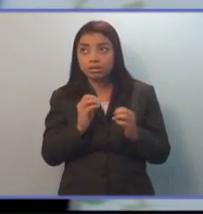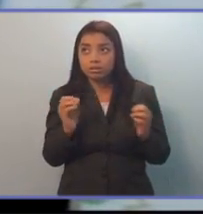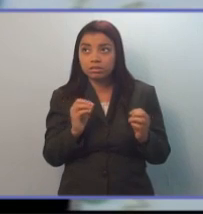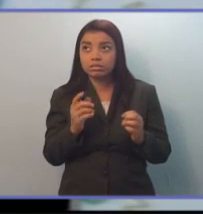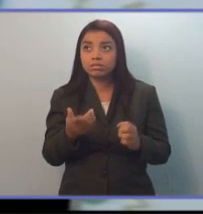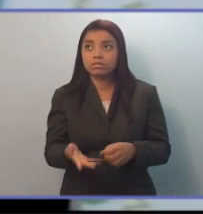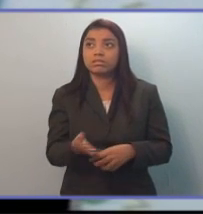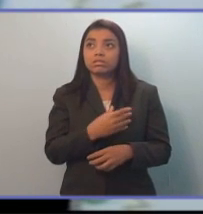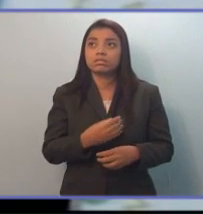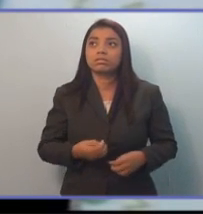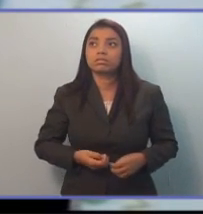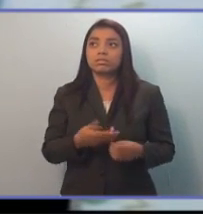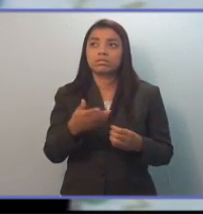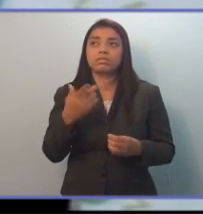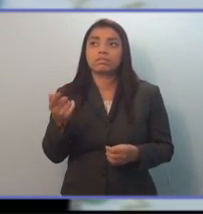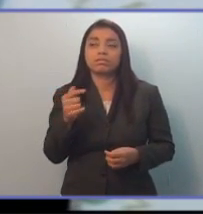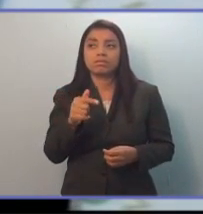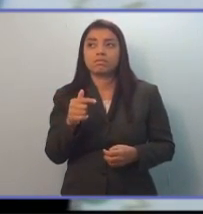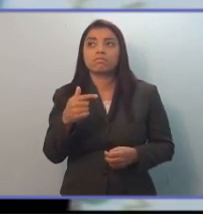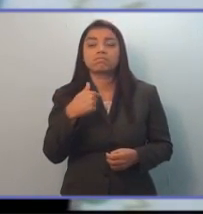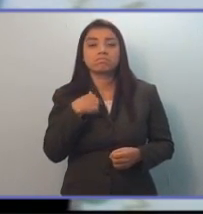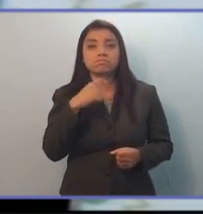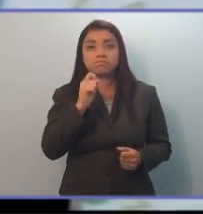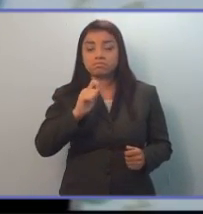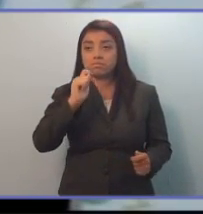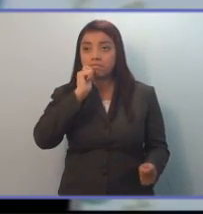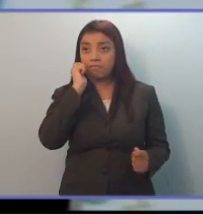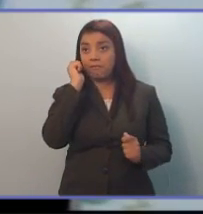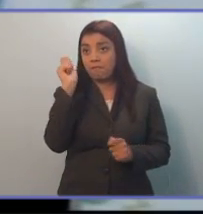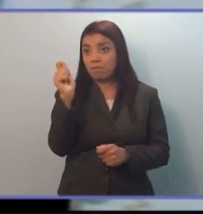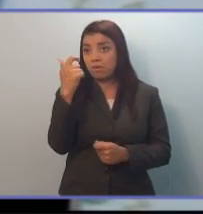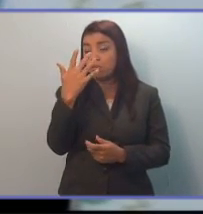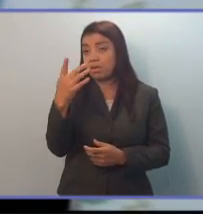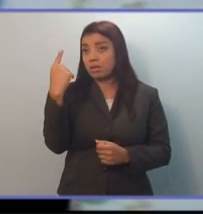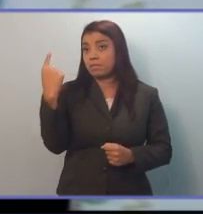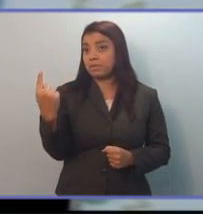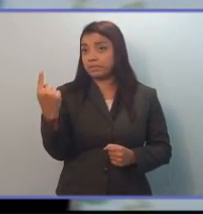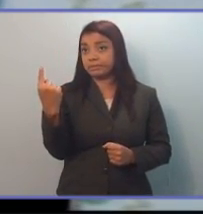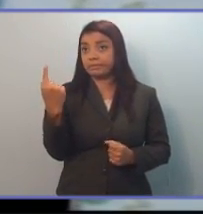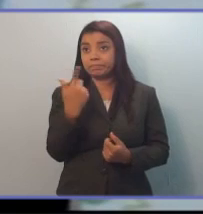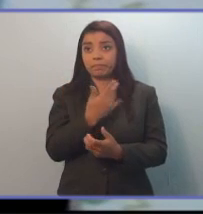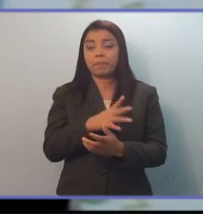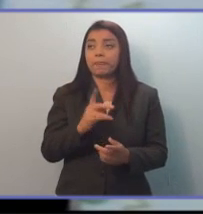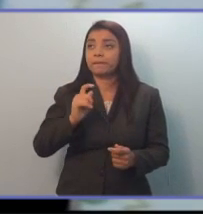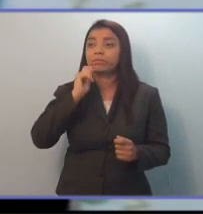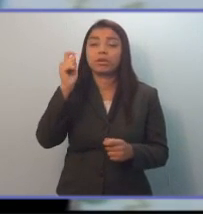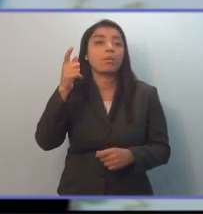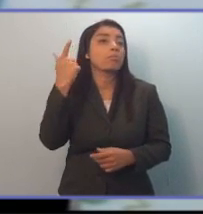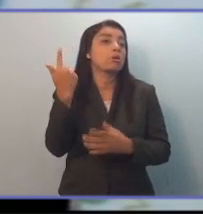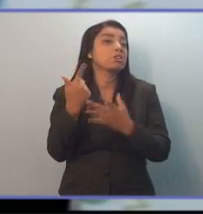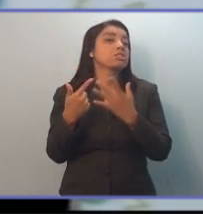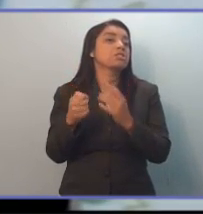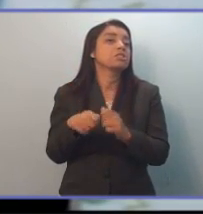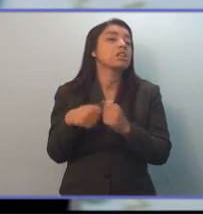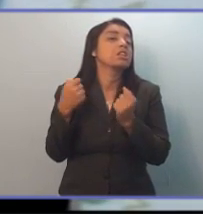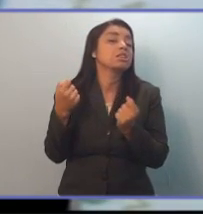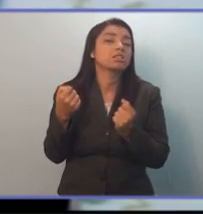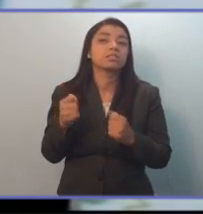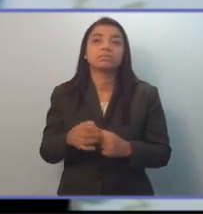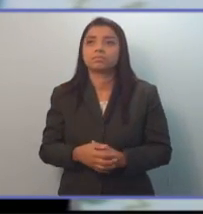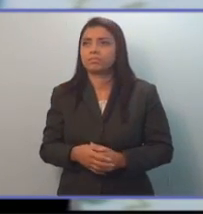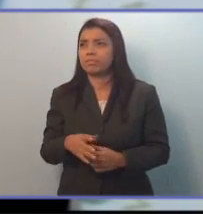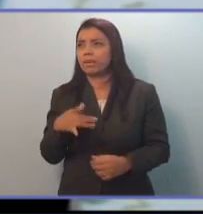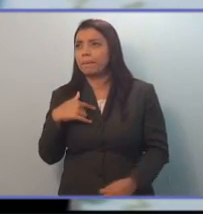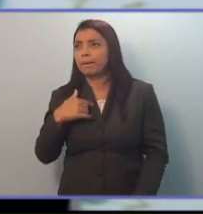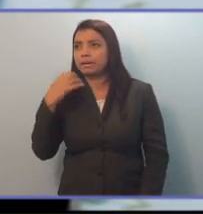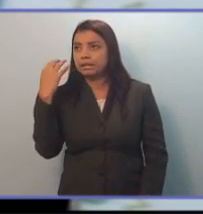principio, yo puedo denunciar a cualquier persona, o sea, por la supuesta comisión de un delito, pero yo tengo